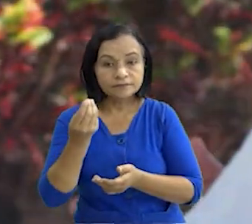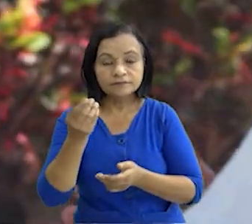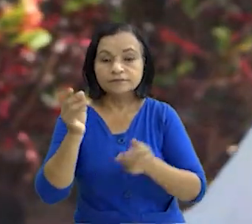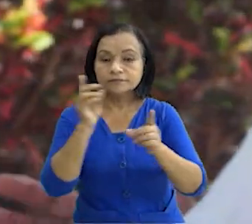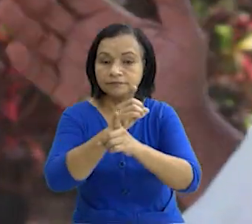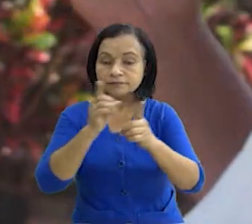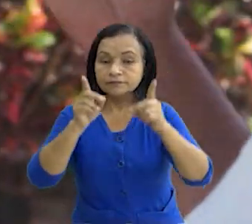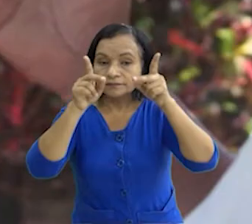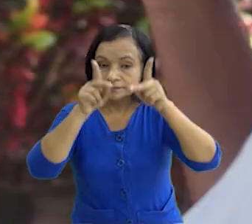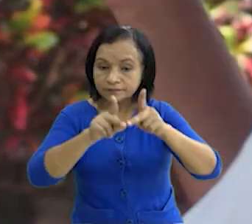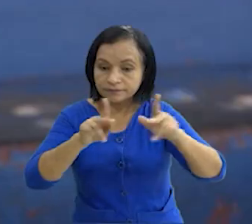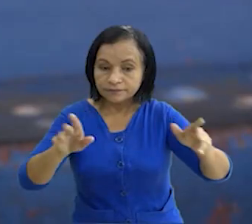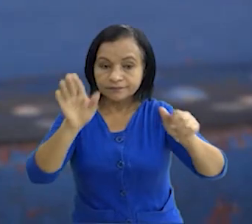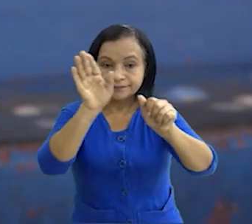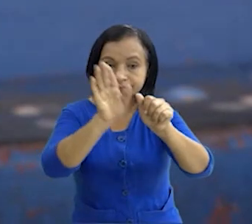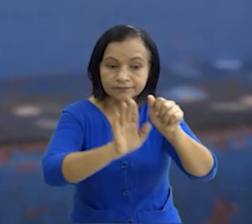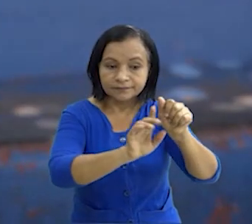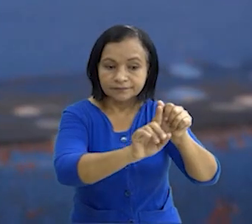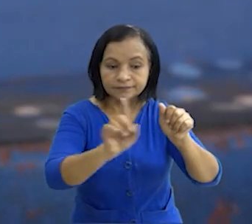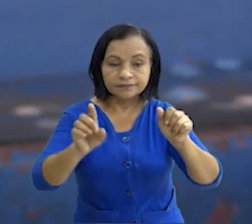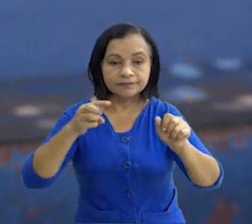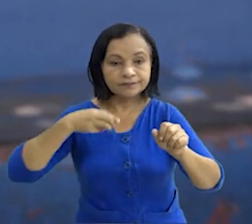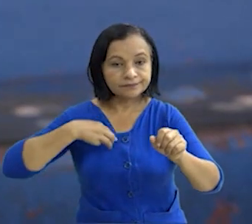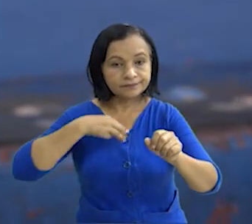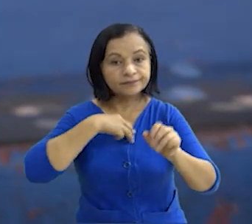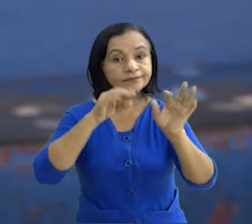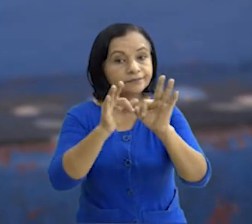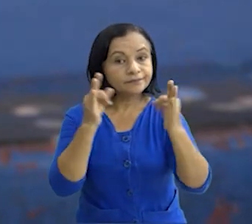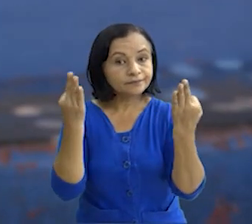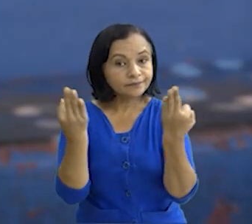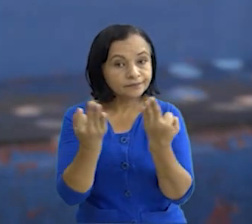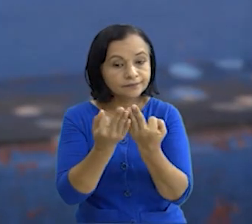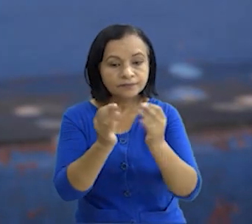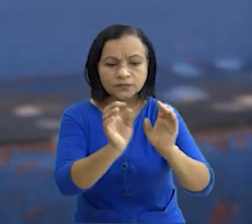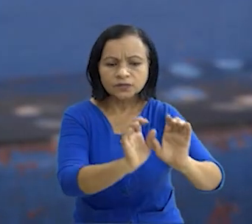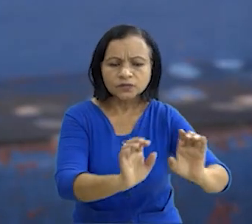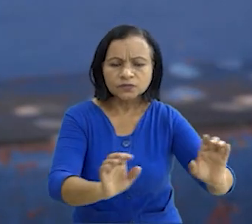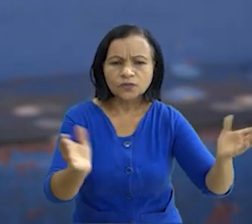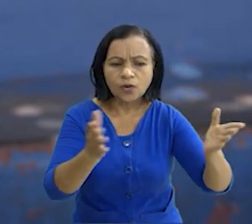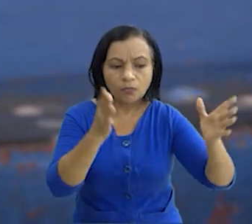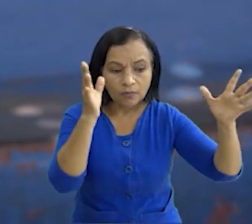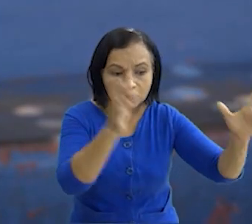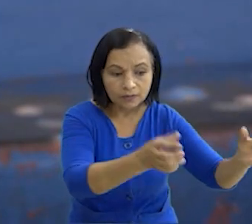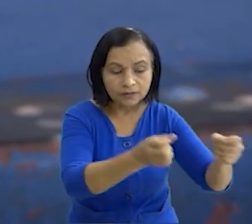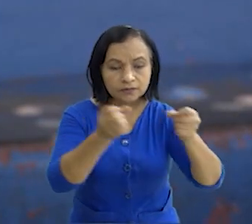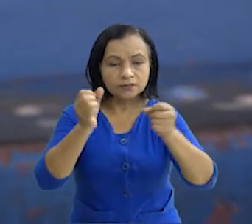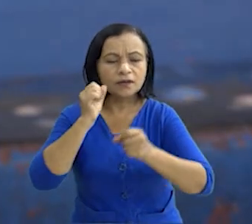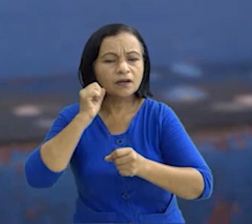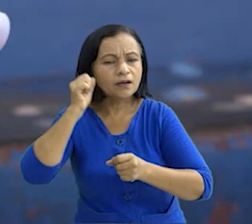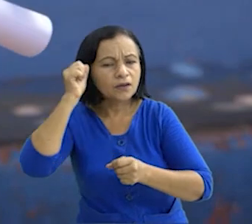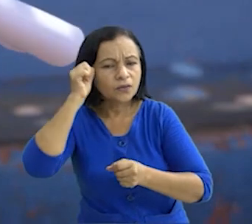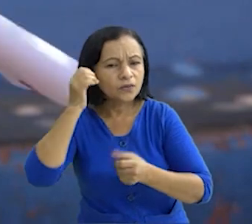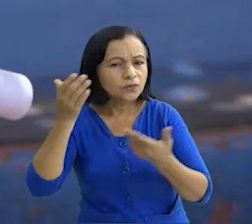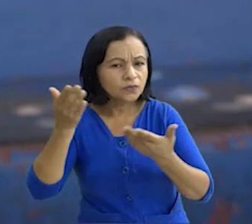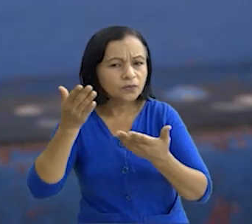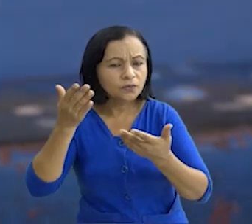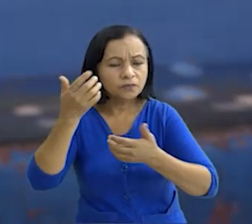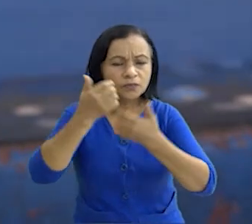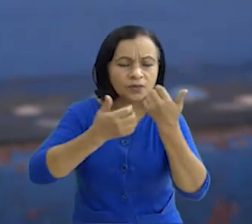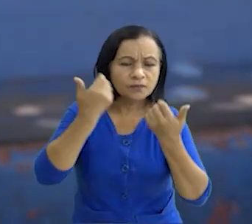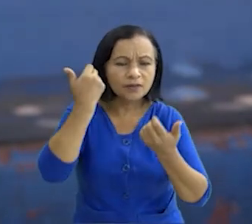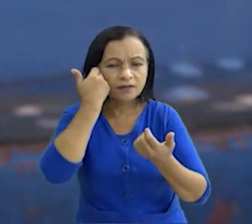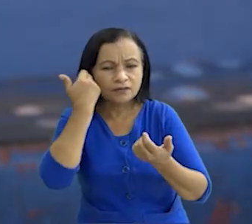que tener un plan para cada uno de los miembros de la familia. Para los niños, ¿cómo los evacuamos? Para los adultos que padecemos